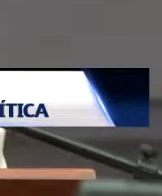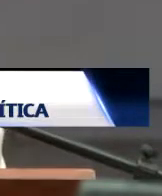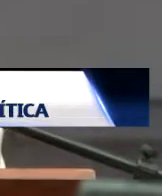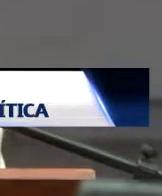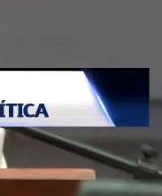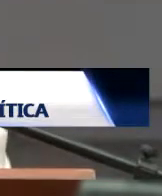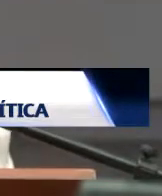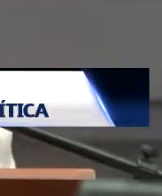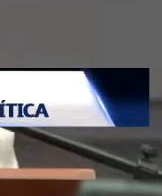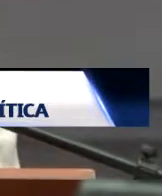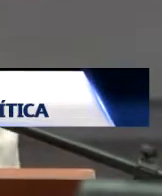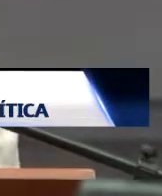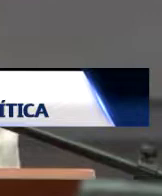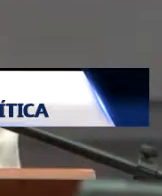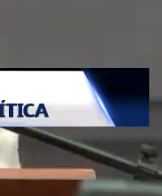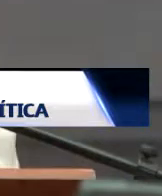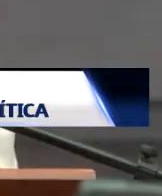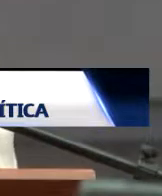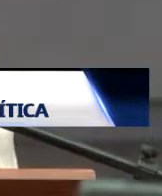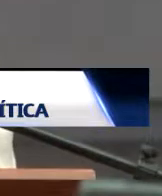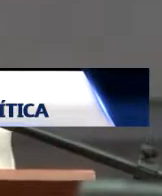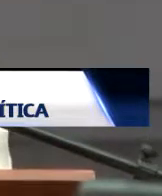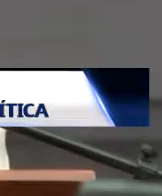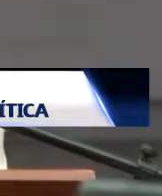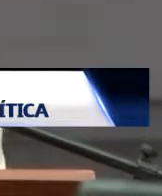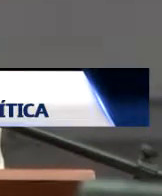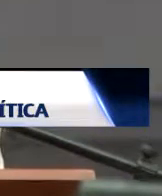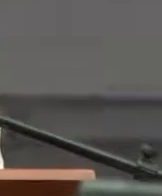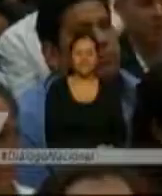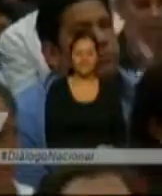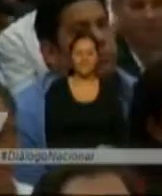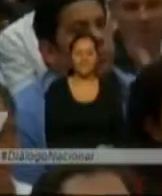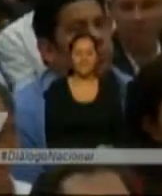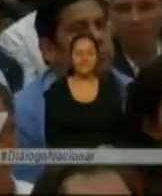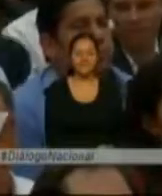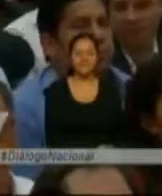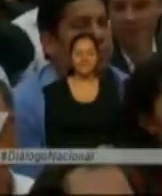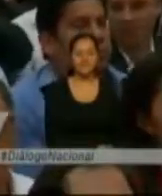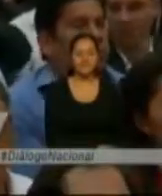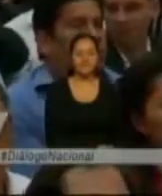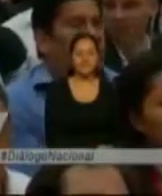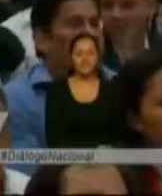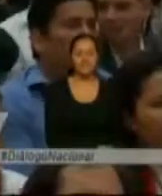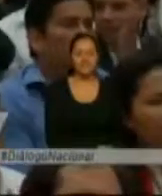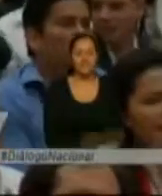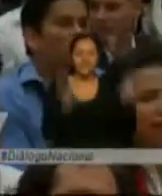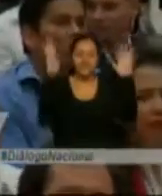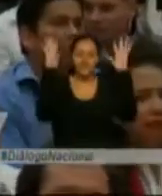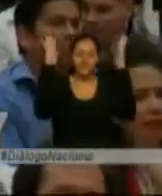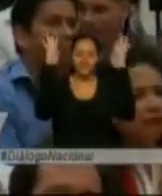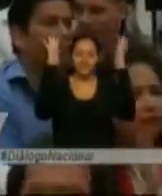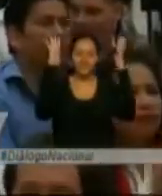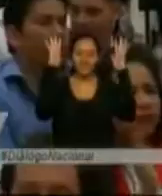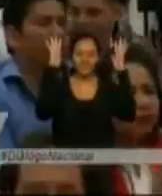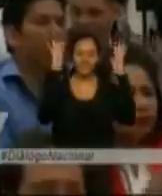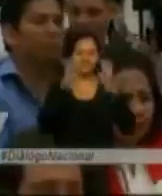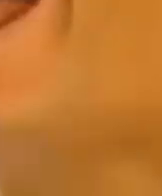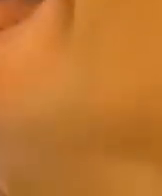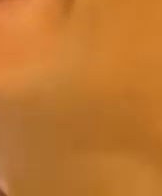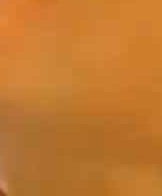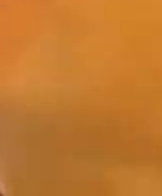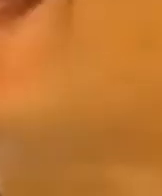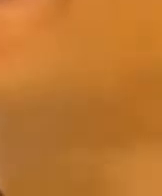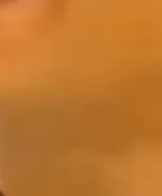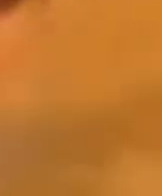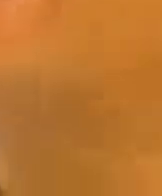las diferencias en el marco de la democracia y el entendimiento. Es así como el mandatario, tras 10 años de revolución ciudadana,